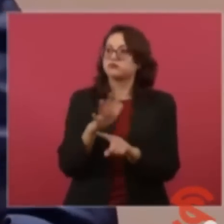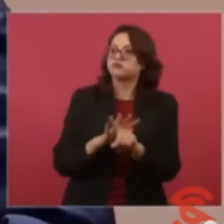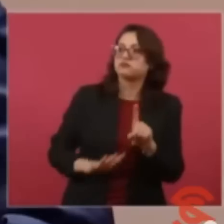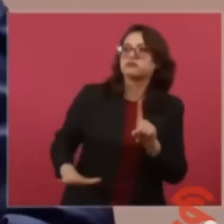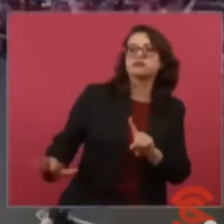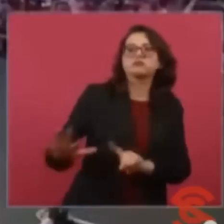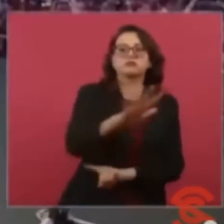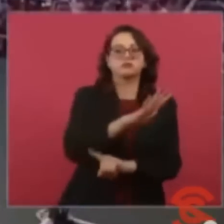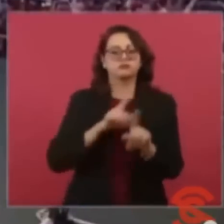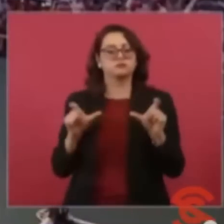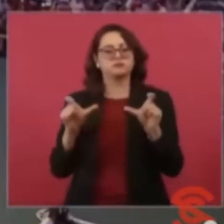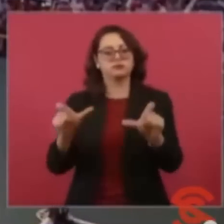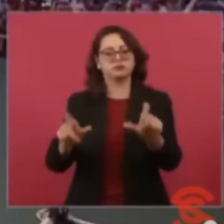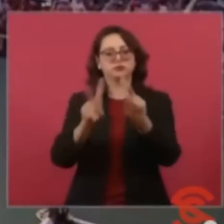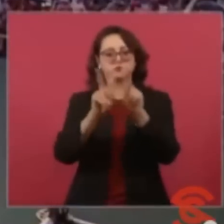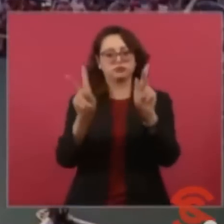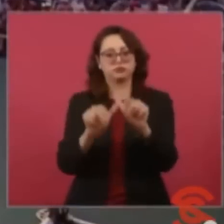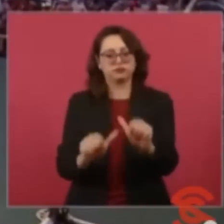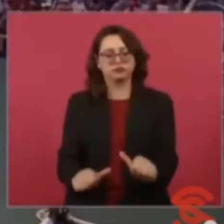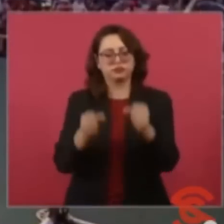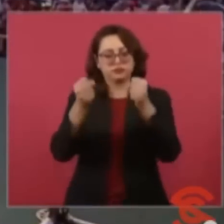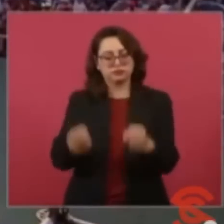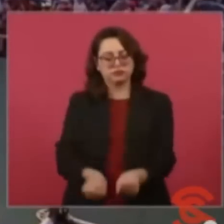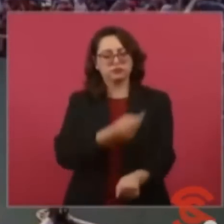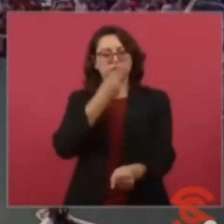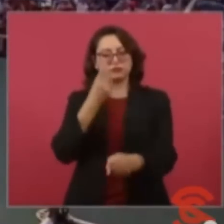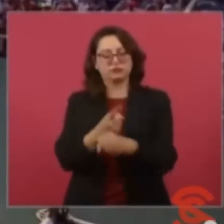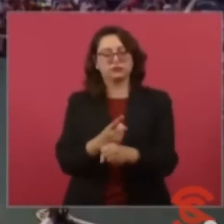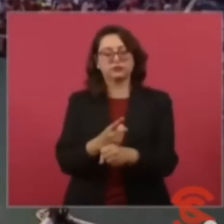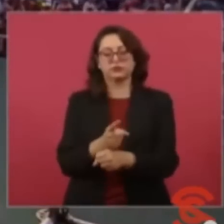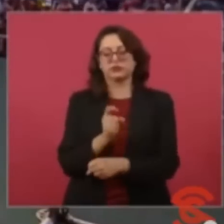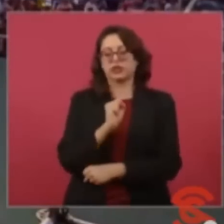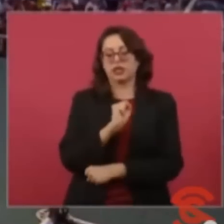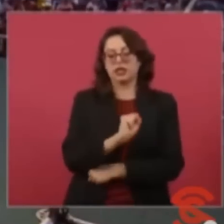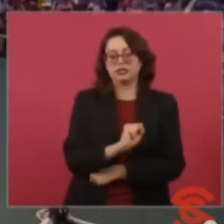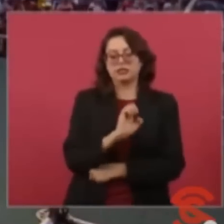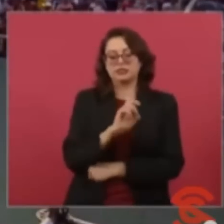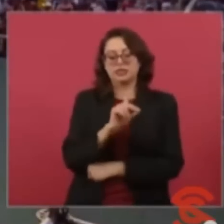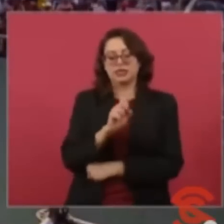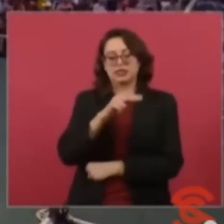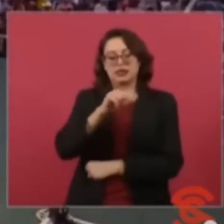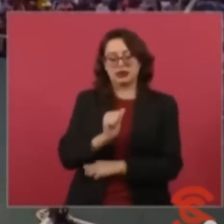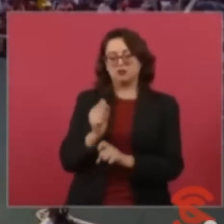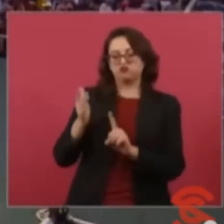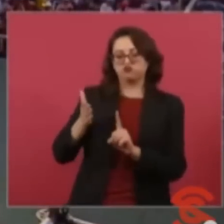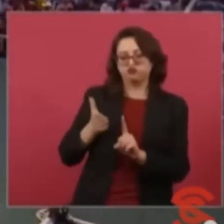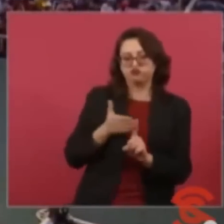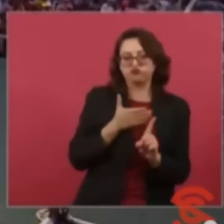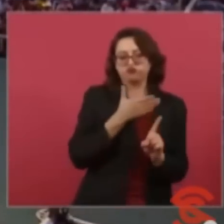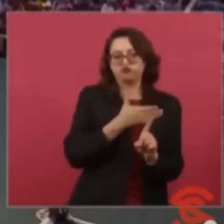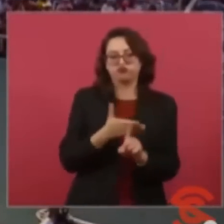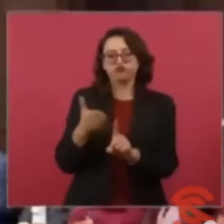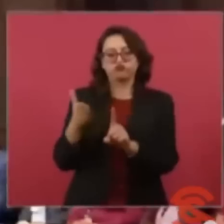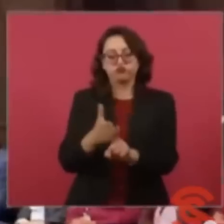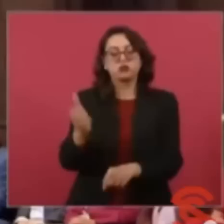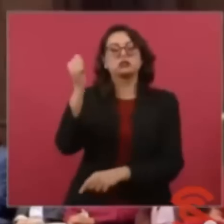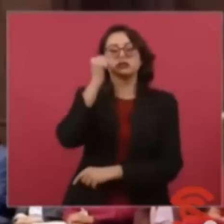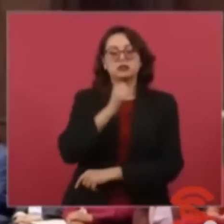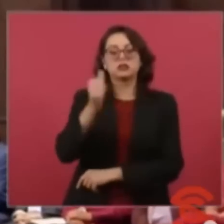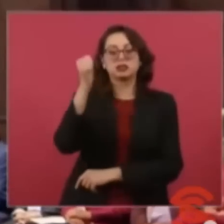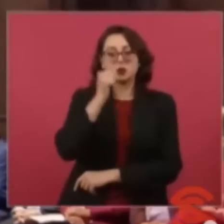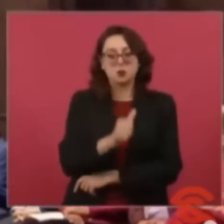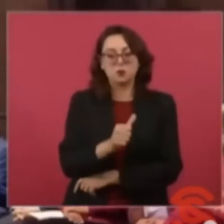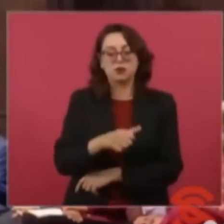seguridad pública, siempre con la guía de la Secretaría de la Defensa Nacional. Esta Secretaría,